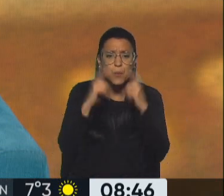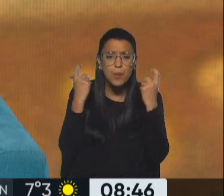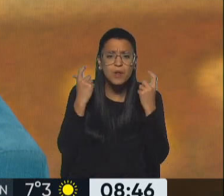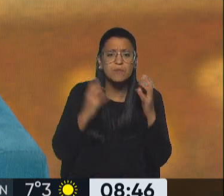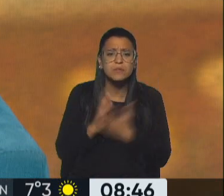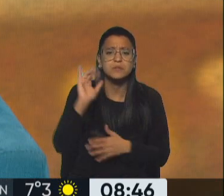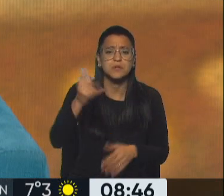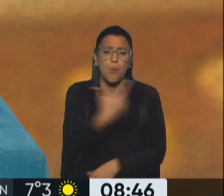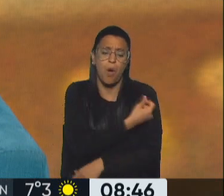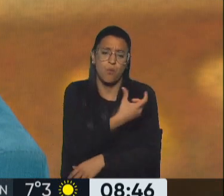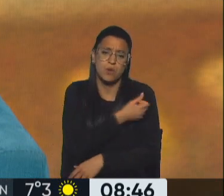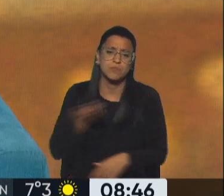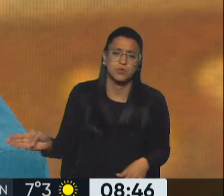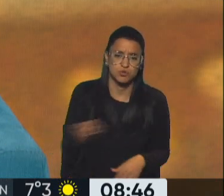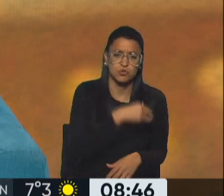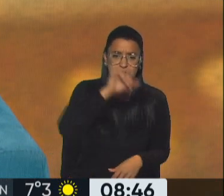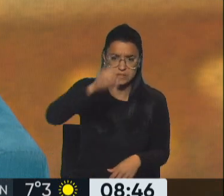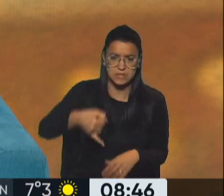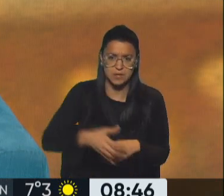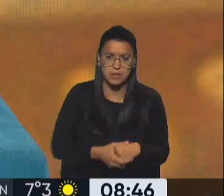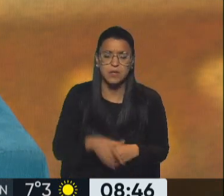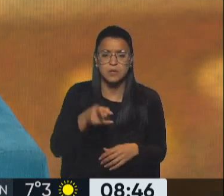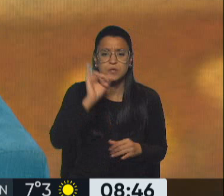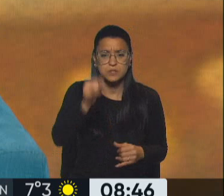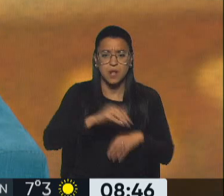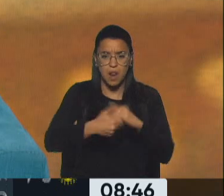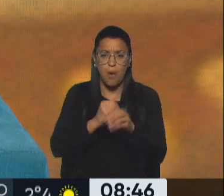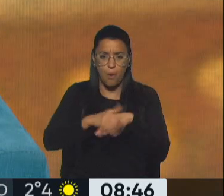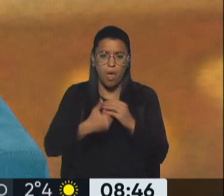forever. Vacunación para todos y todas, sí. Eso sí, y lavado